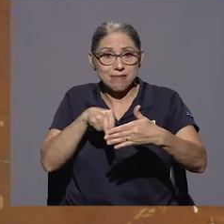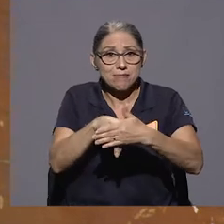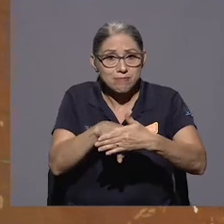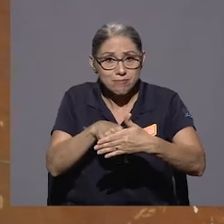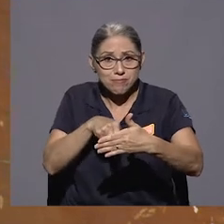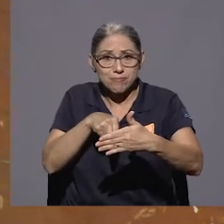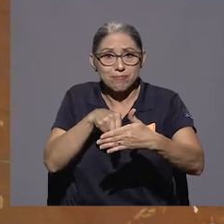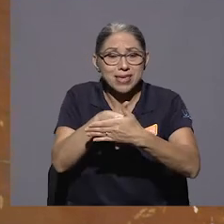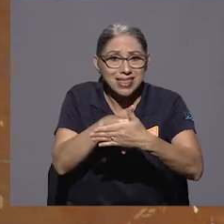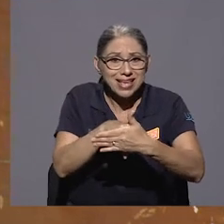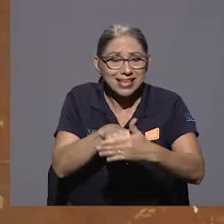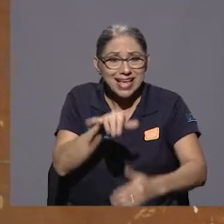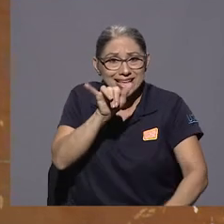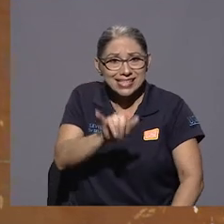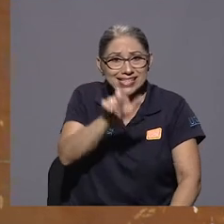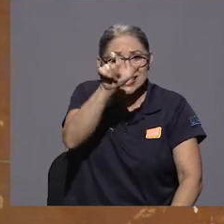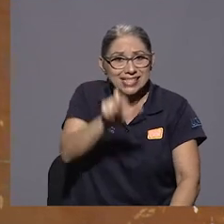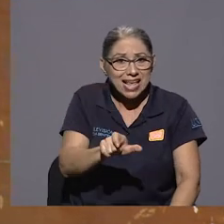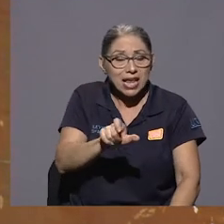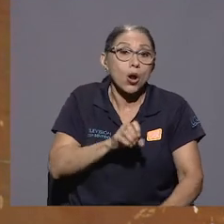estar lo que uno aspira